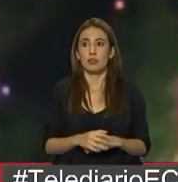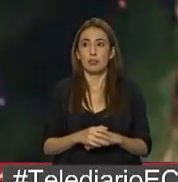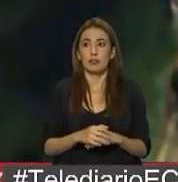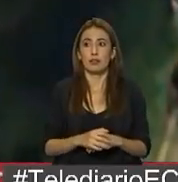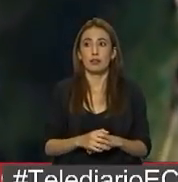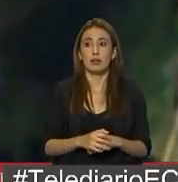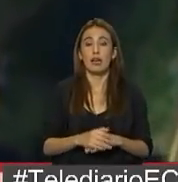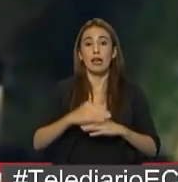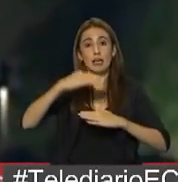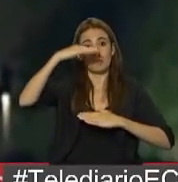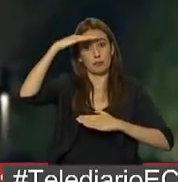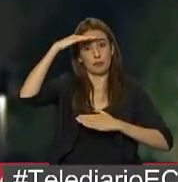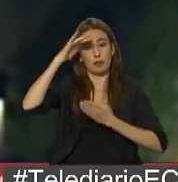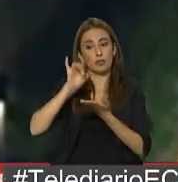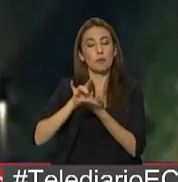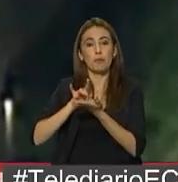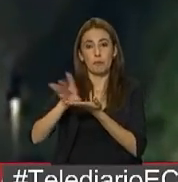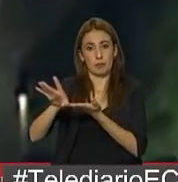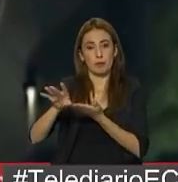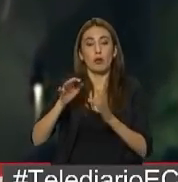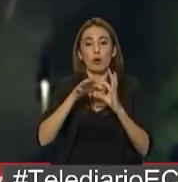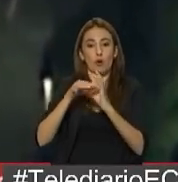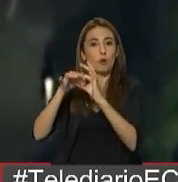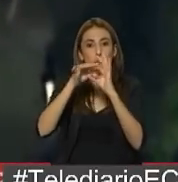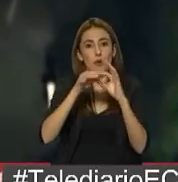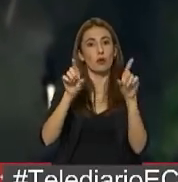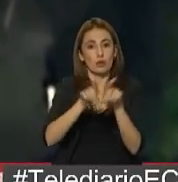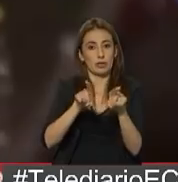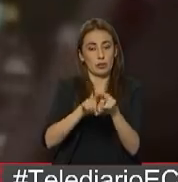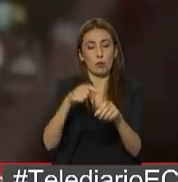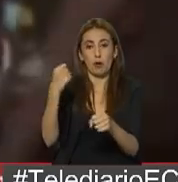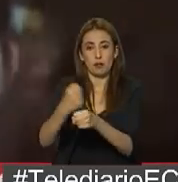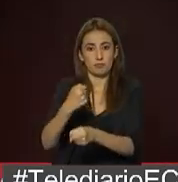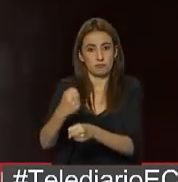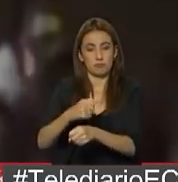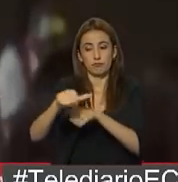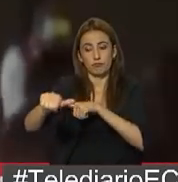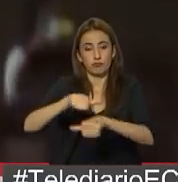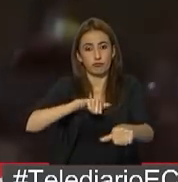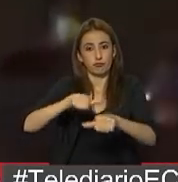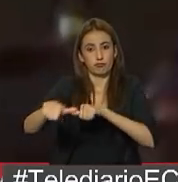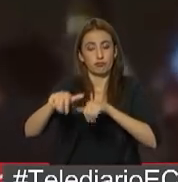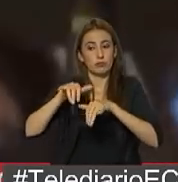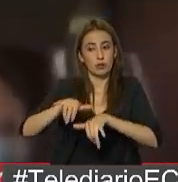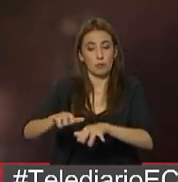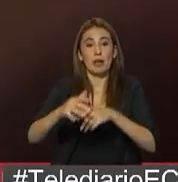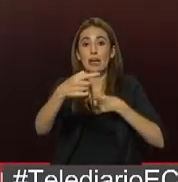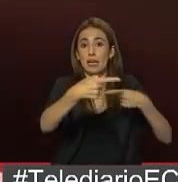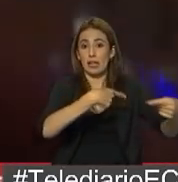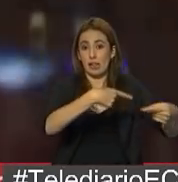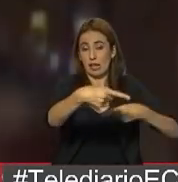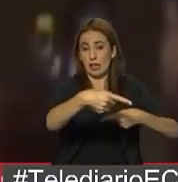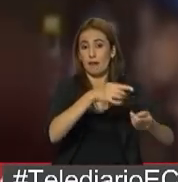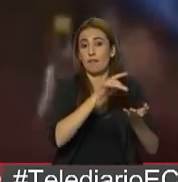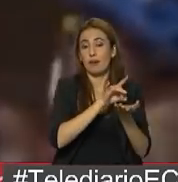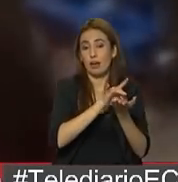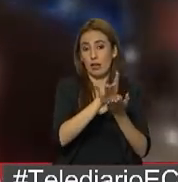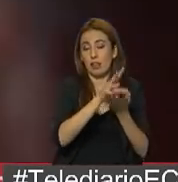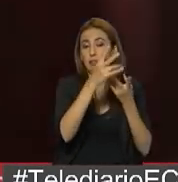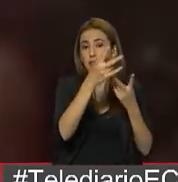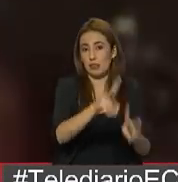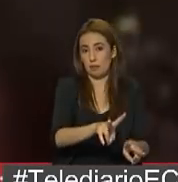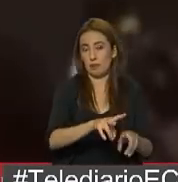El agente que disparó fue despedido, su compañero fue puesto en tareas administrativas y la jefa del Departamento de Policía de la ciudad, Erica